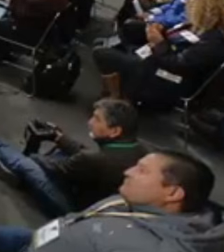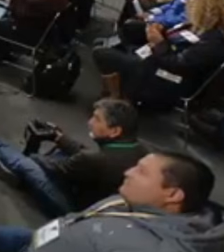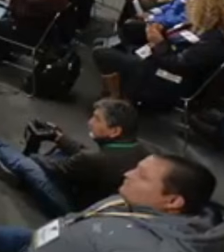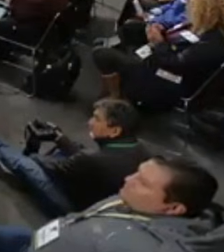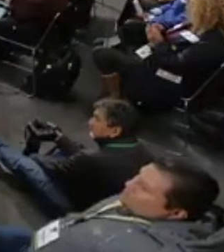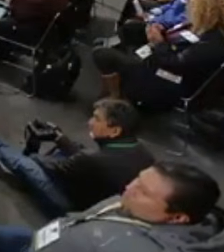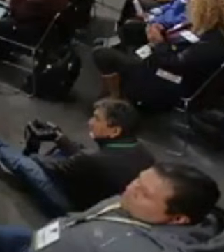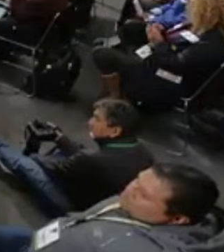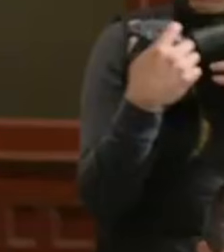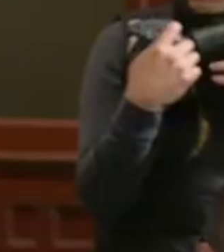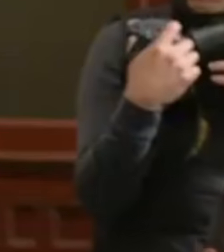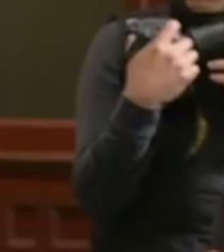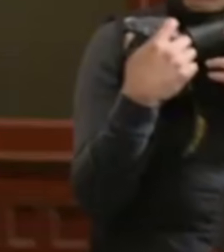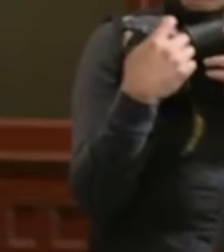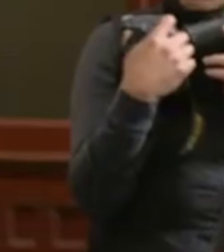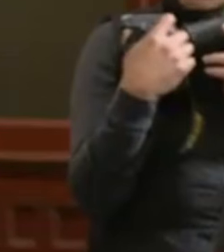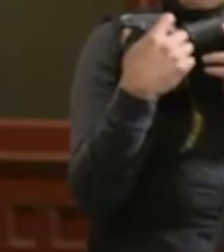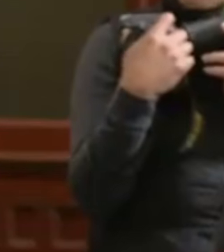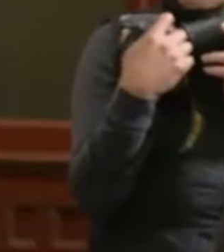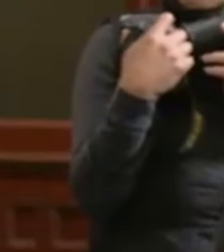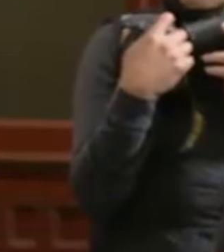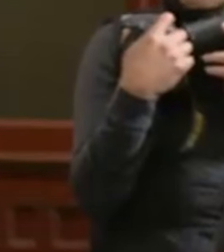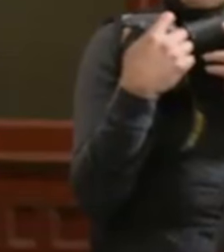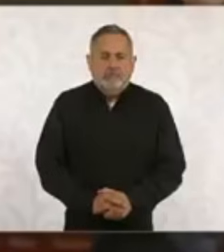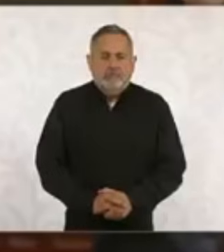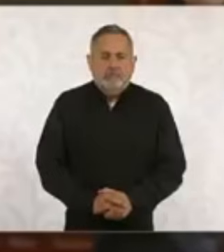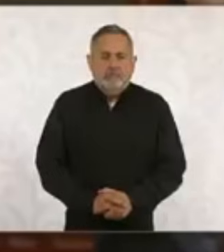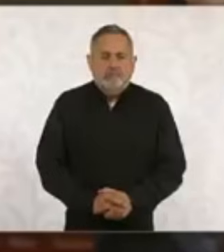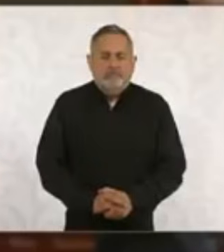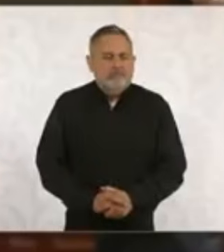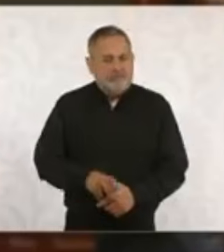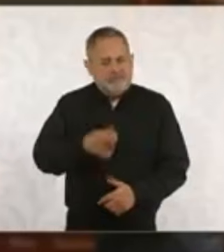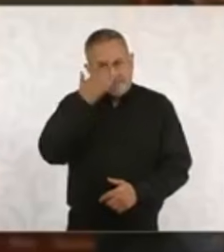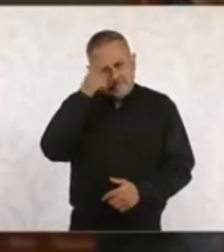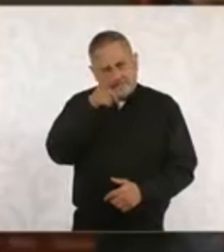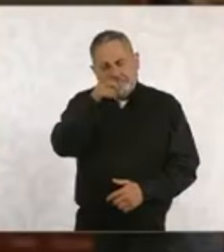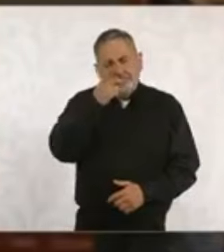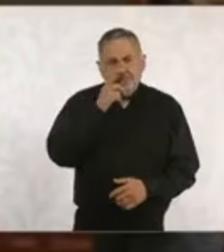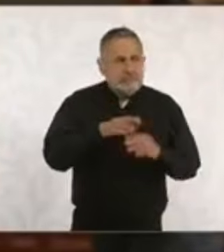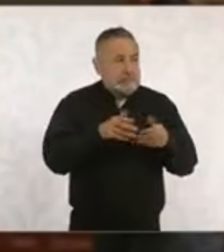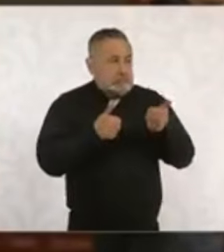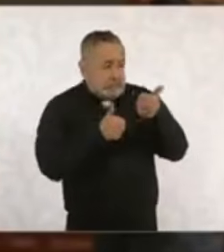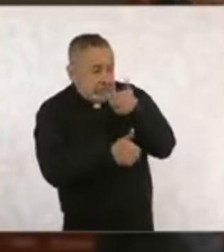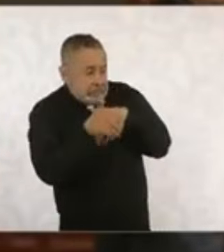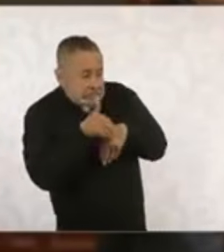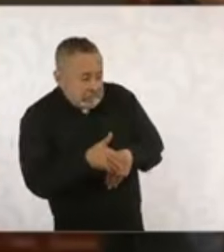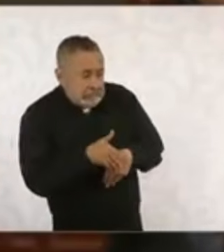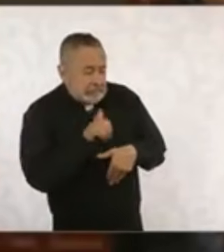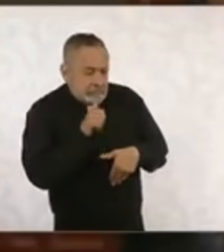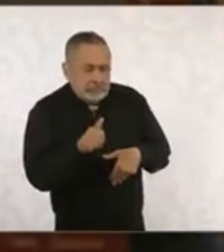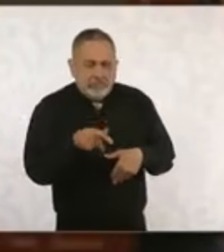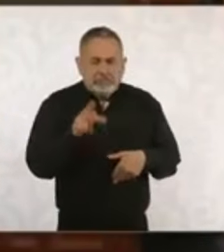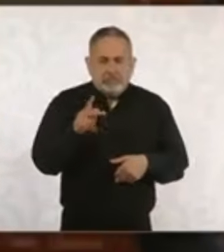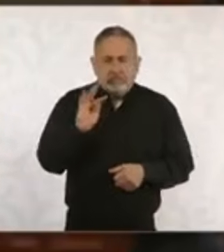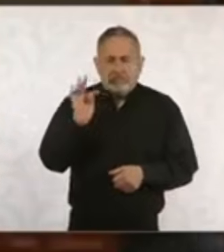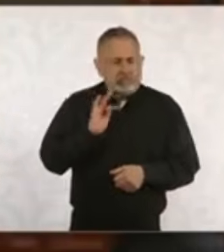quisiera preguntarle, sé que usted ha hablado de no subordinación, cooperación, que no se permita la injerencia, pero si usted